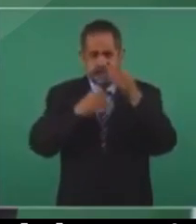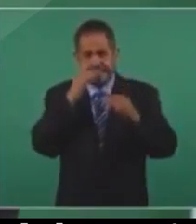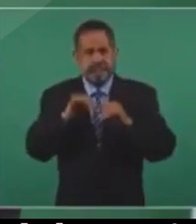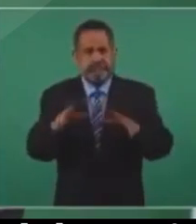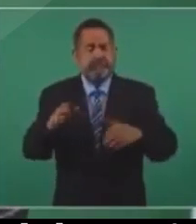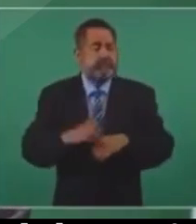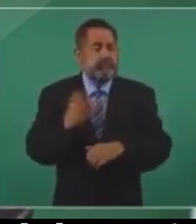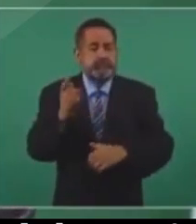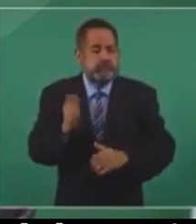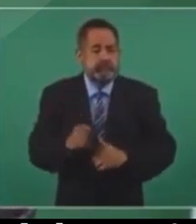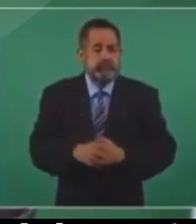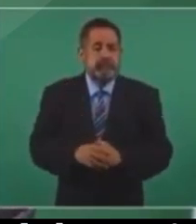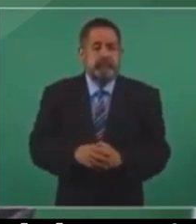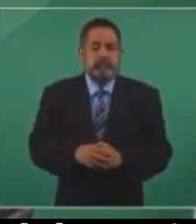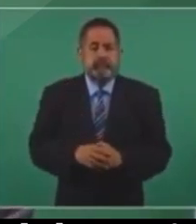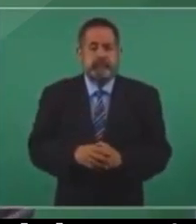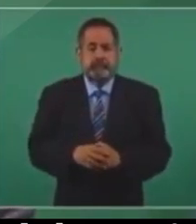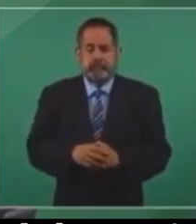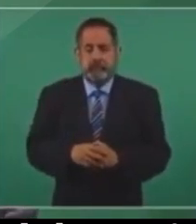porque